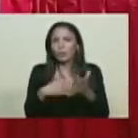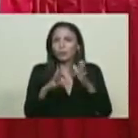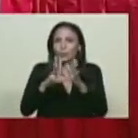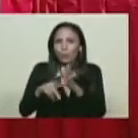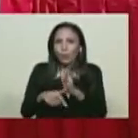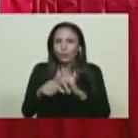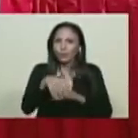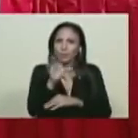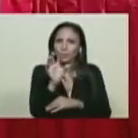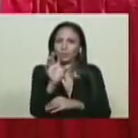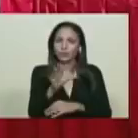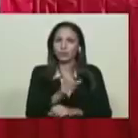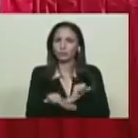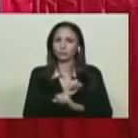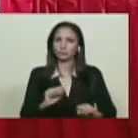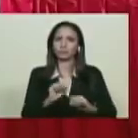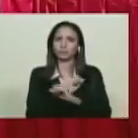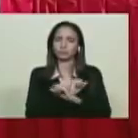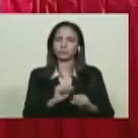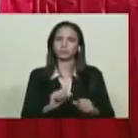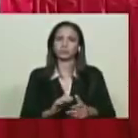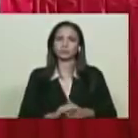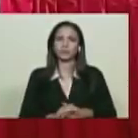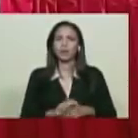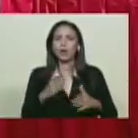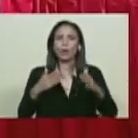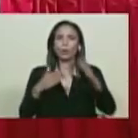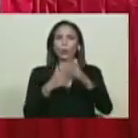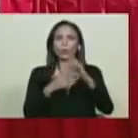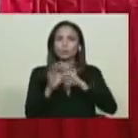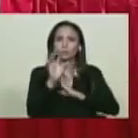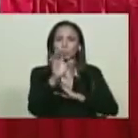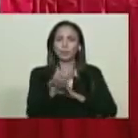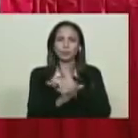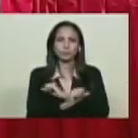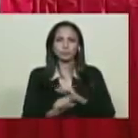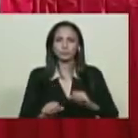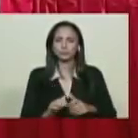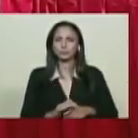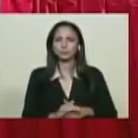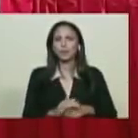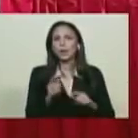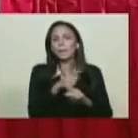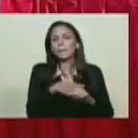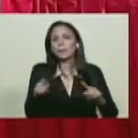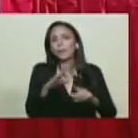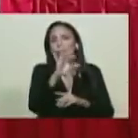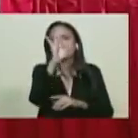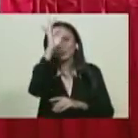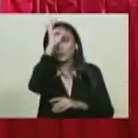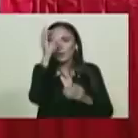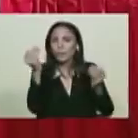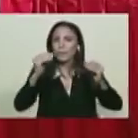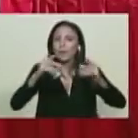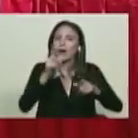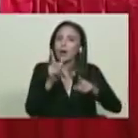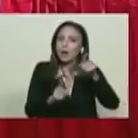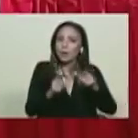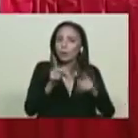delitos contra el patrimonio de la República, pero yo no sabía además que algunos de